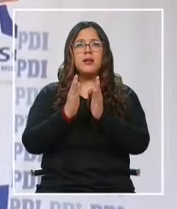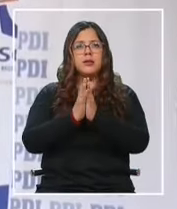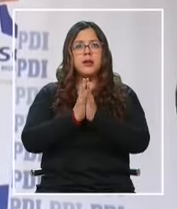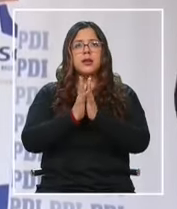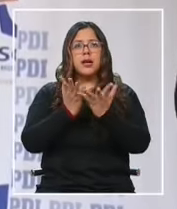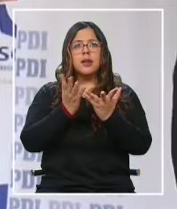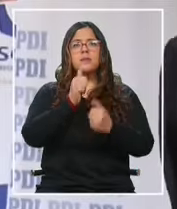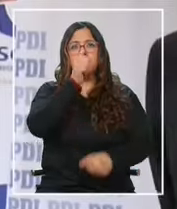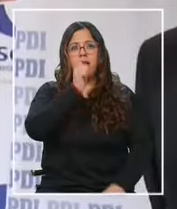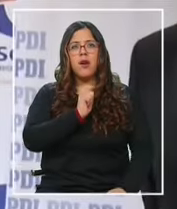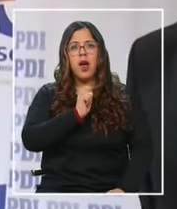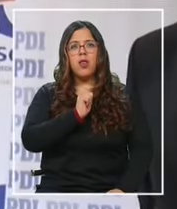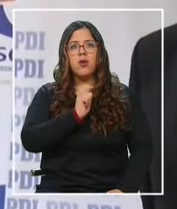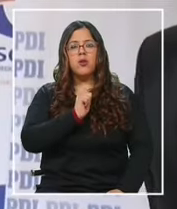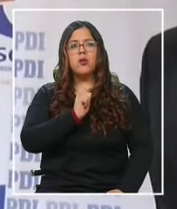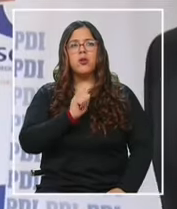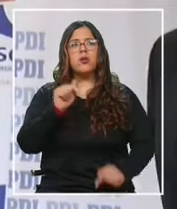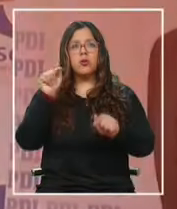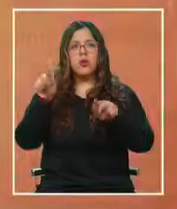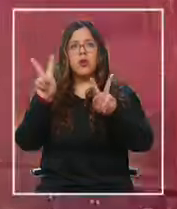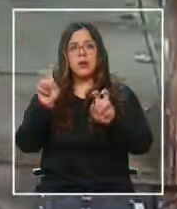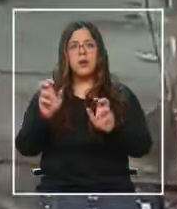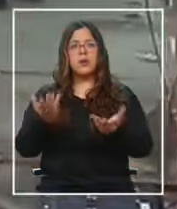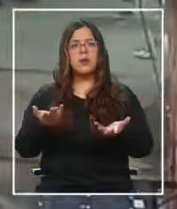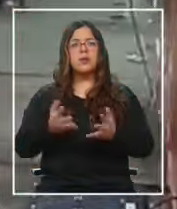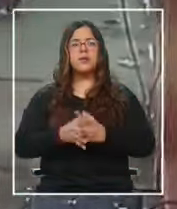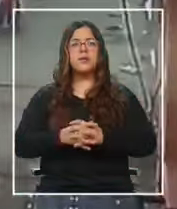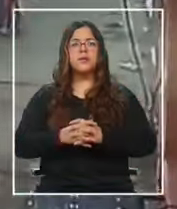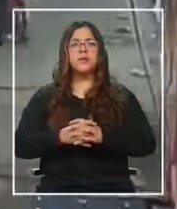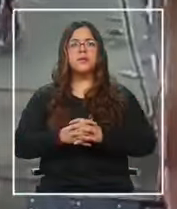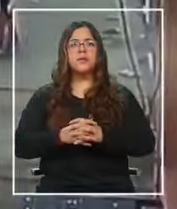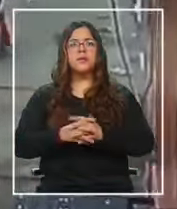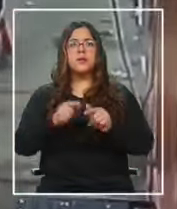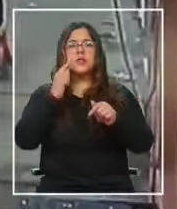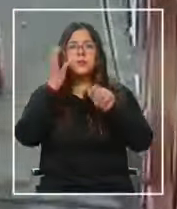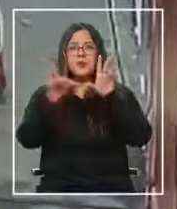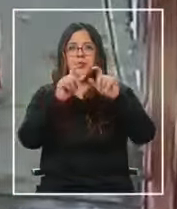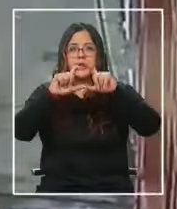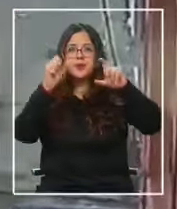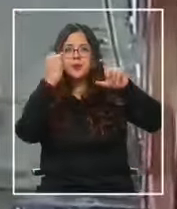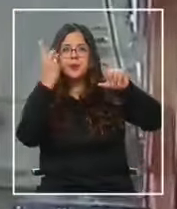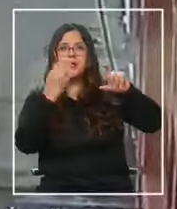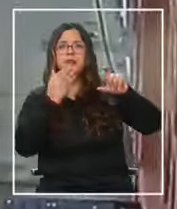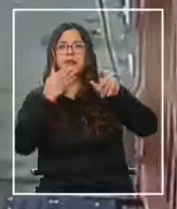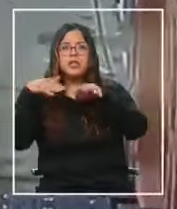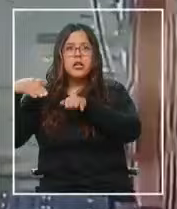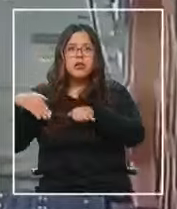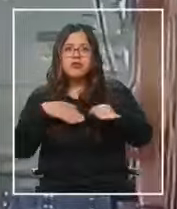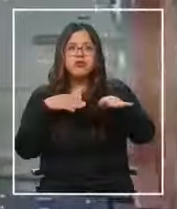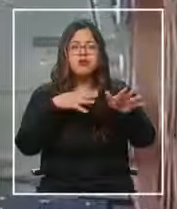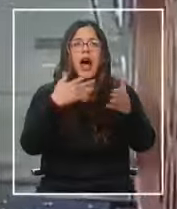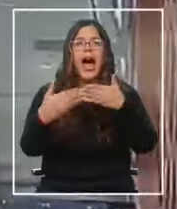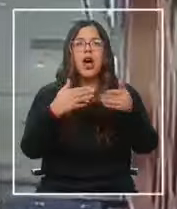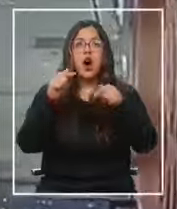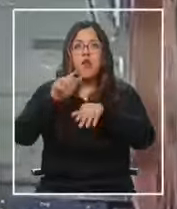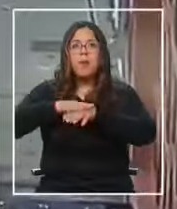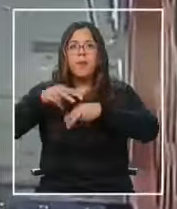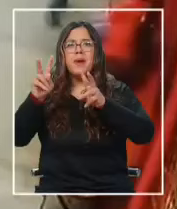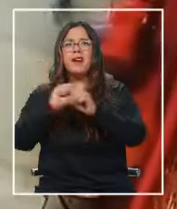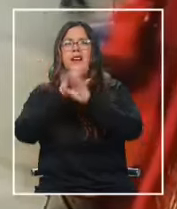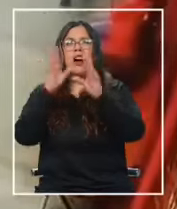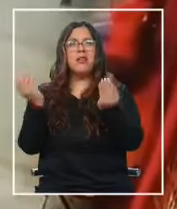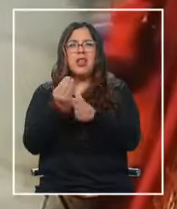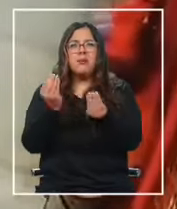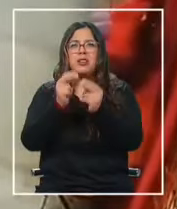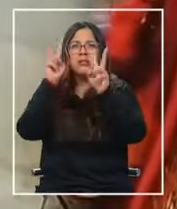todavía la reserva que el caso amerita y requiere. Identificar ambas patentes y el recorrido del escape permitirá aclarar qué